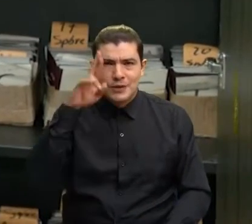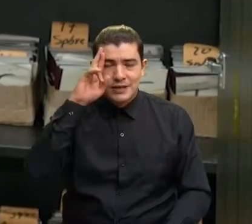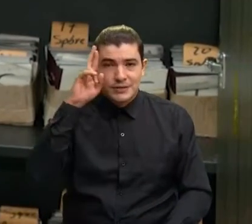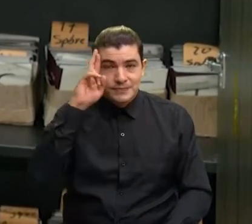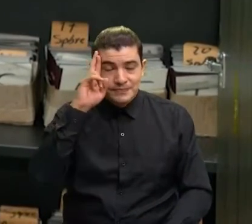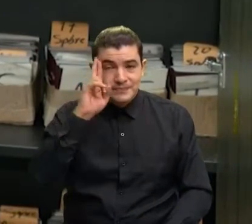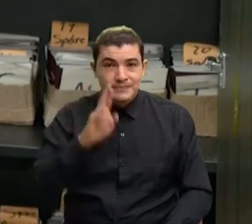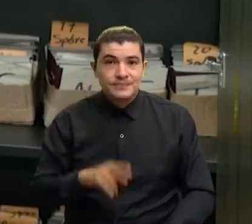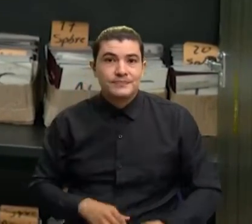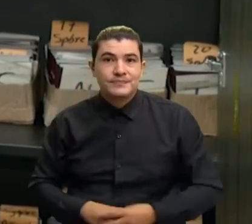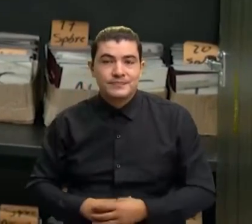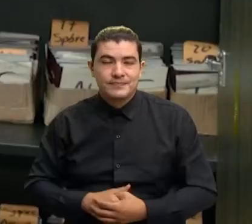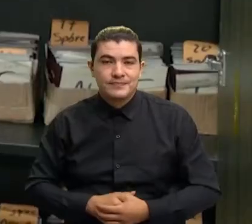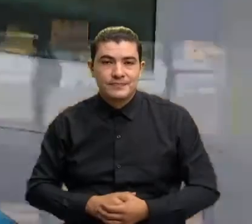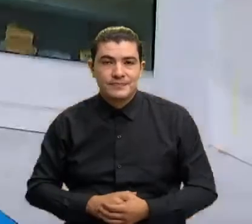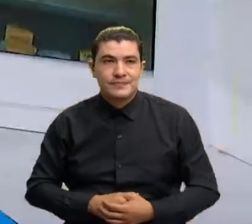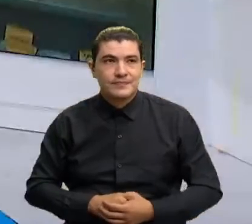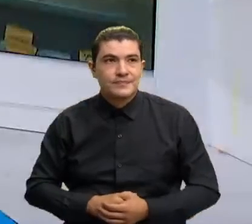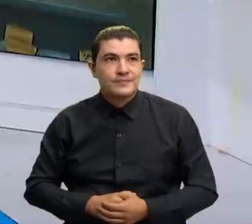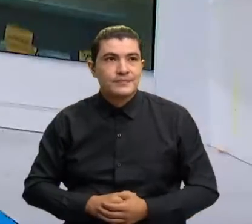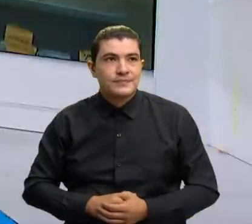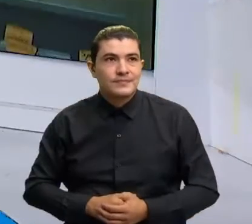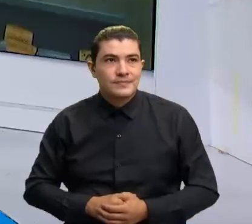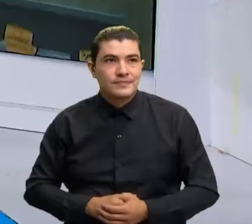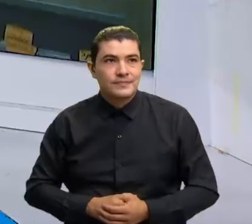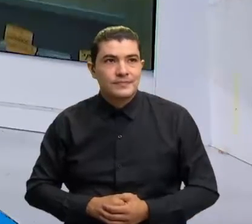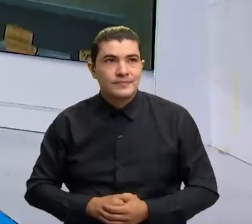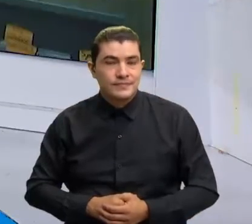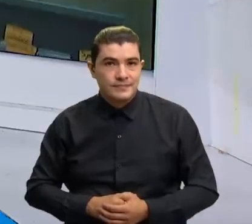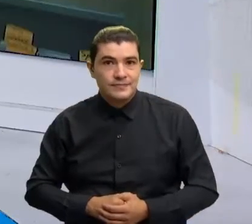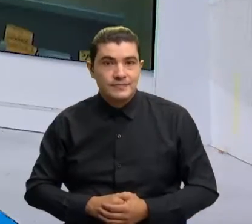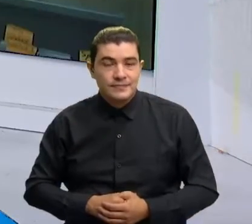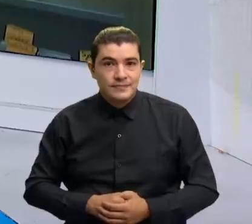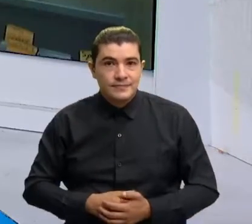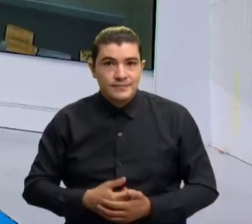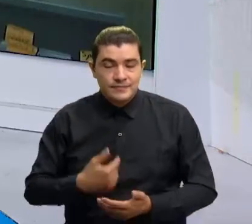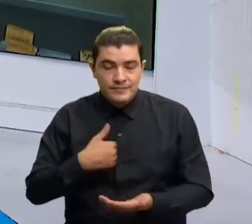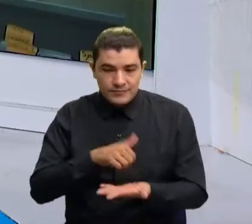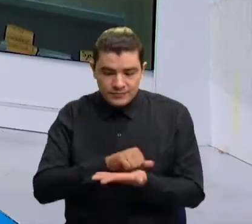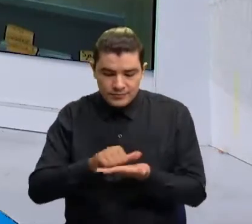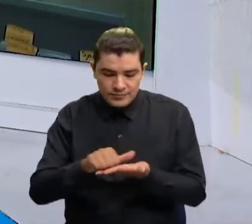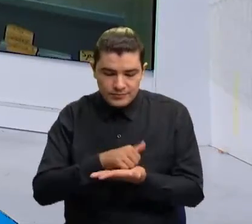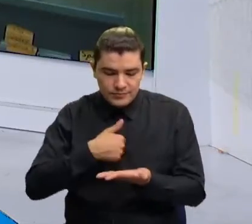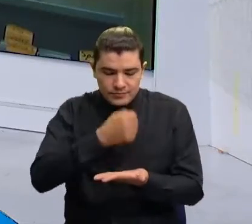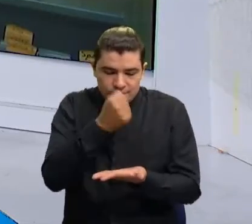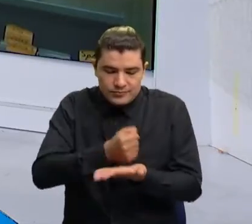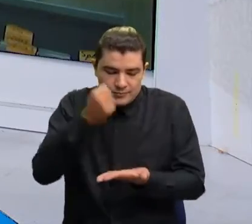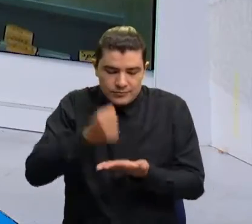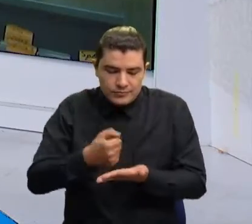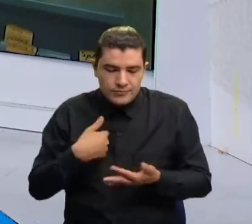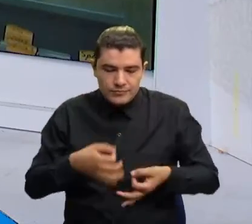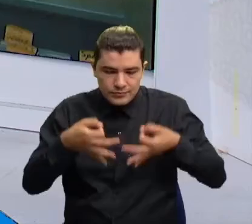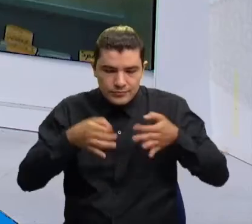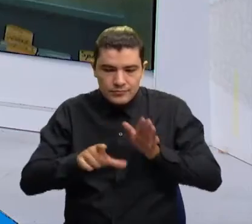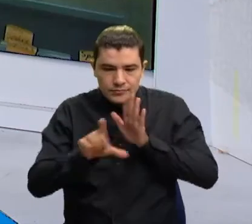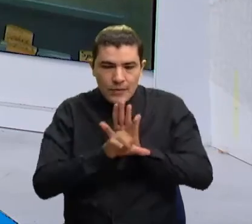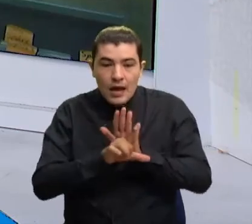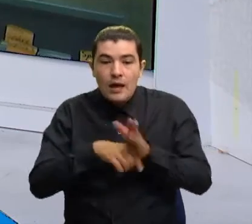de diligenciar el pasaporte quedan 6 meses para reclamarlo. Si no, se pierde definitivamente. Esta es la